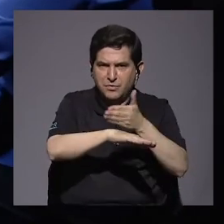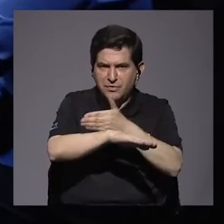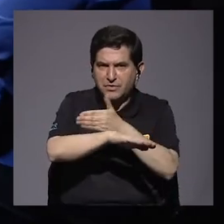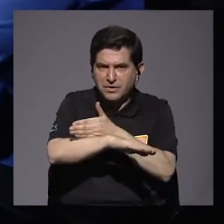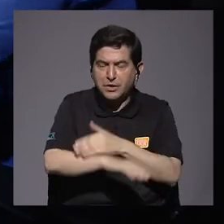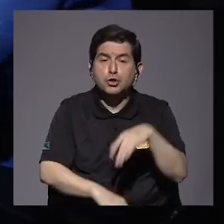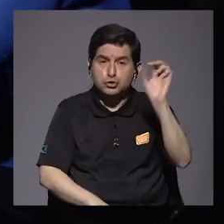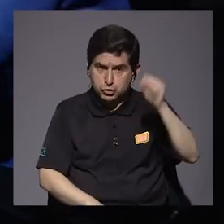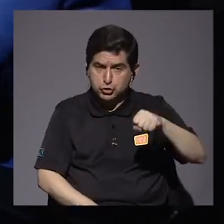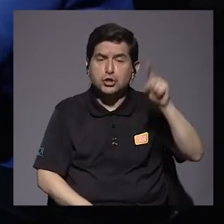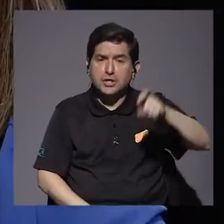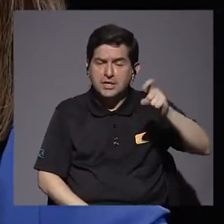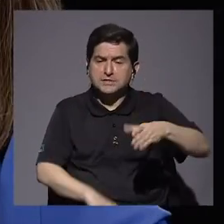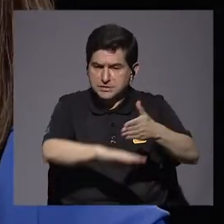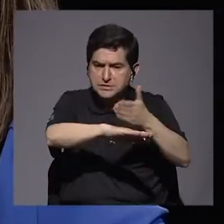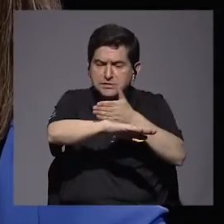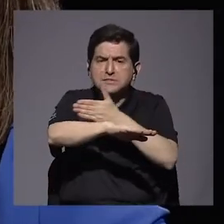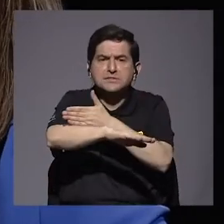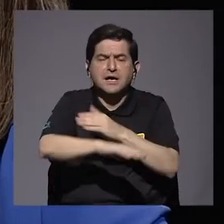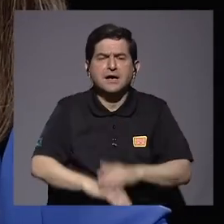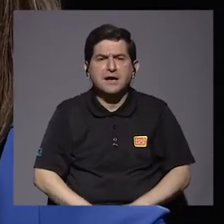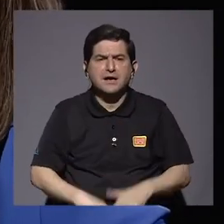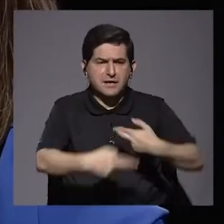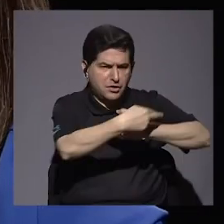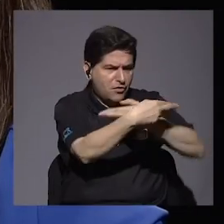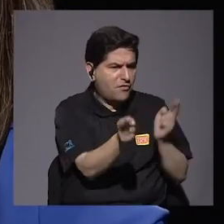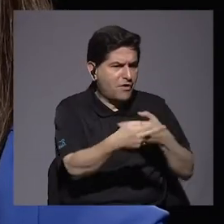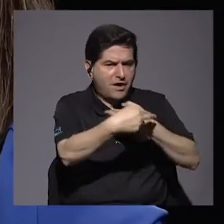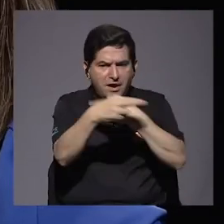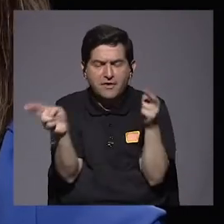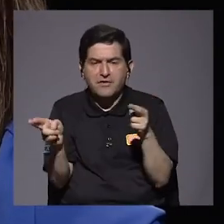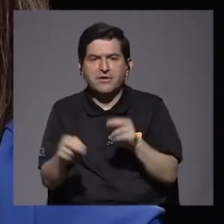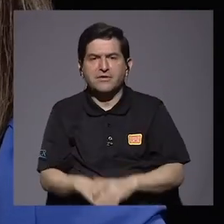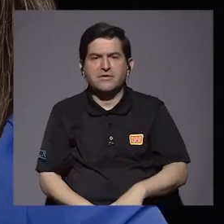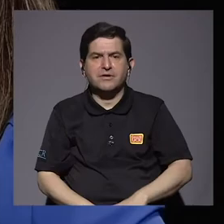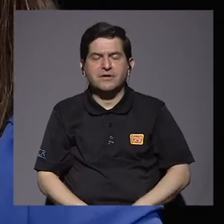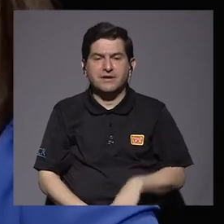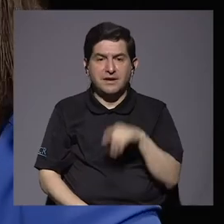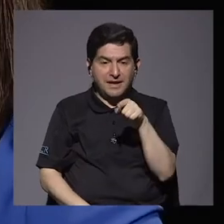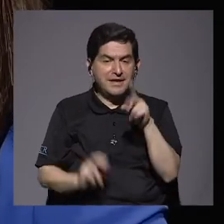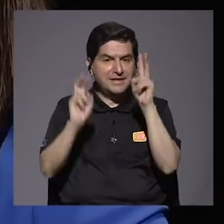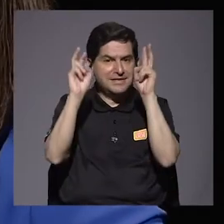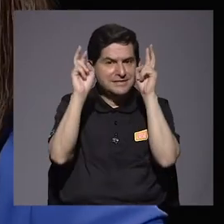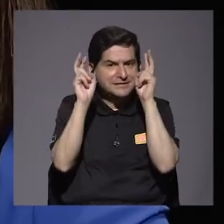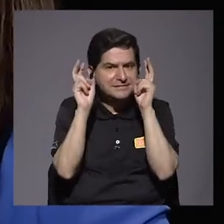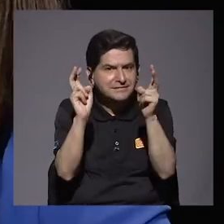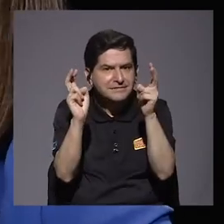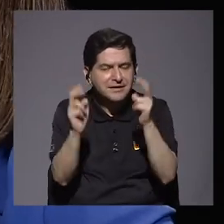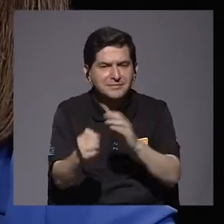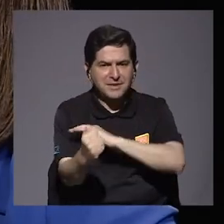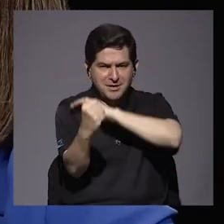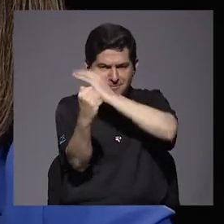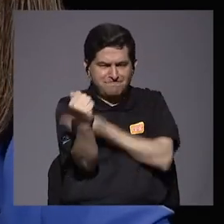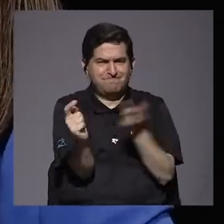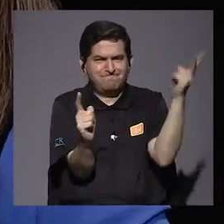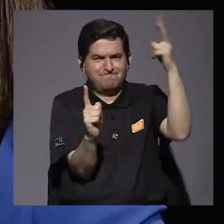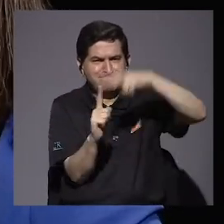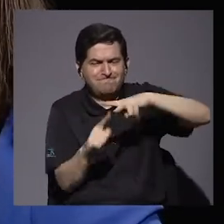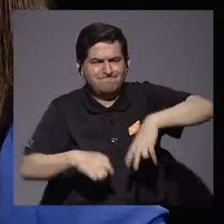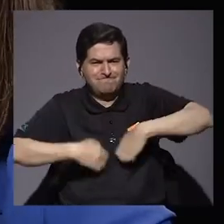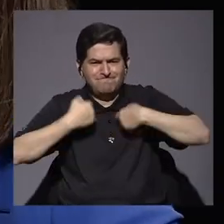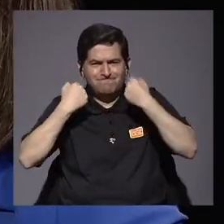La universidad debe crecer y ahí en el tema de regionalización debe empoderarse,